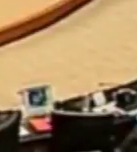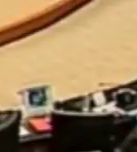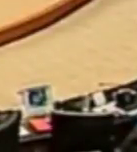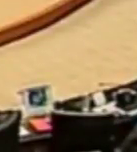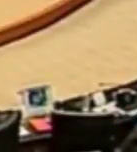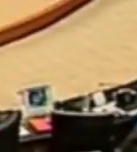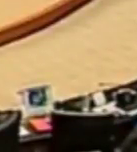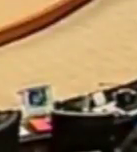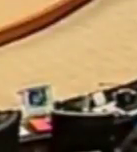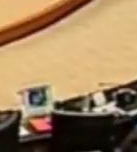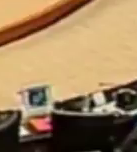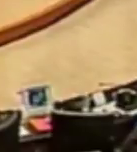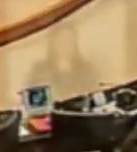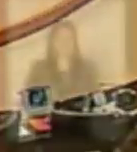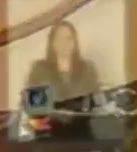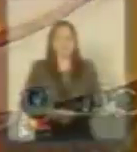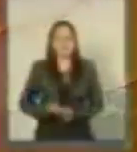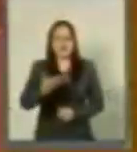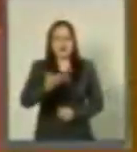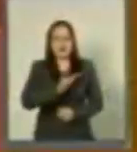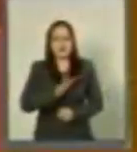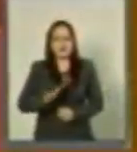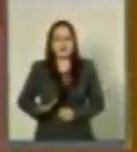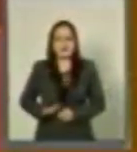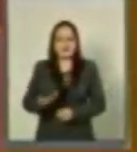Con su permiso, presidente,